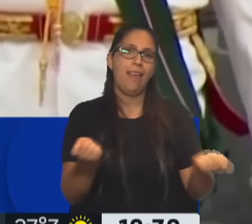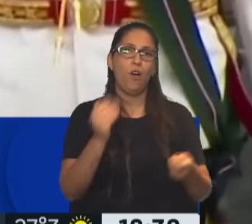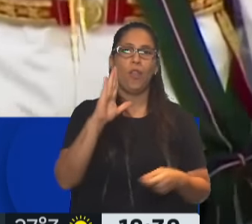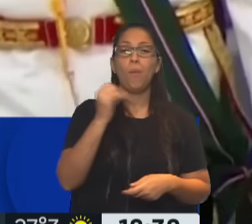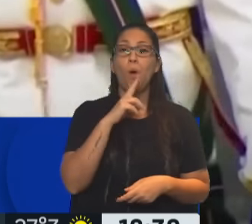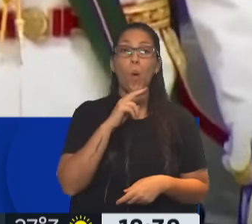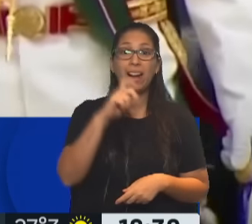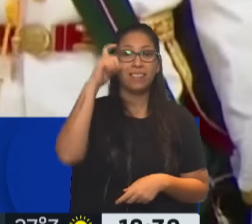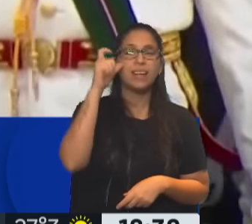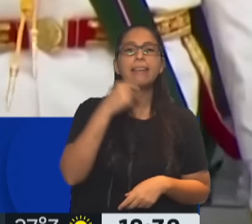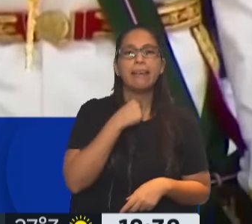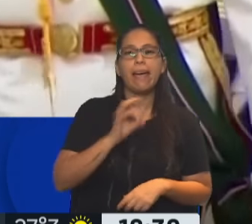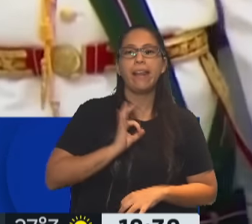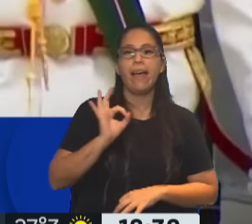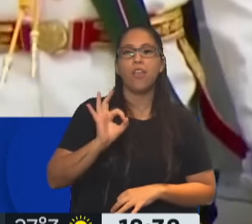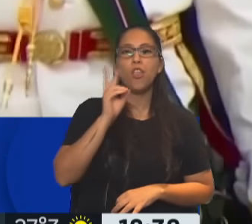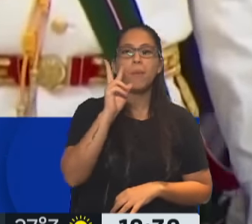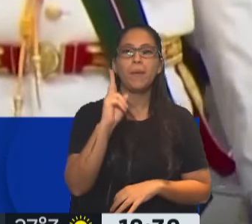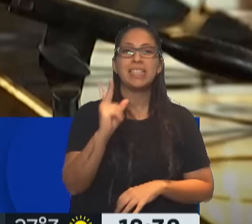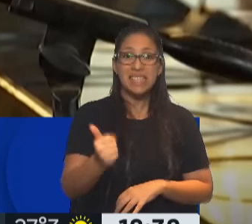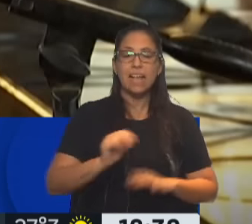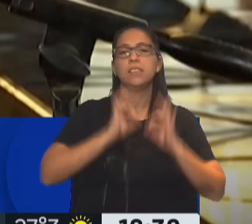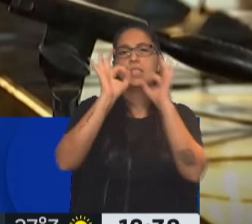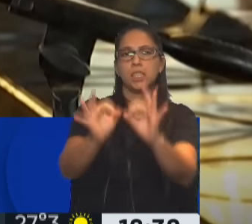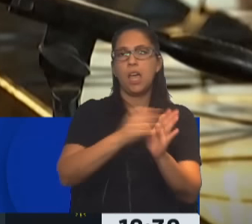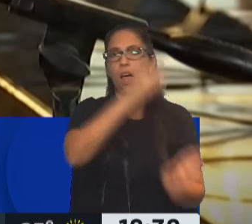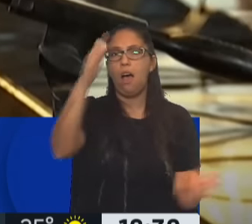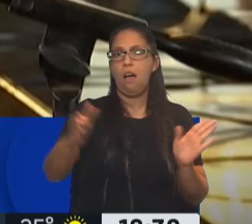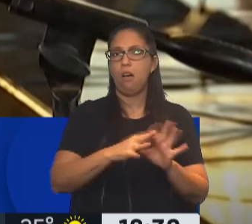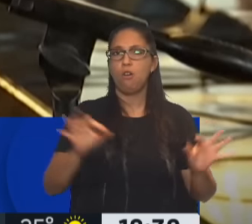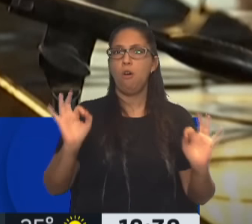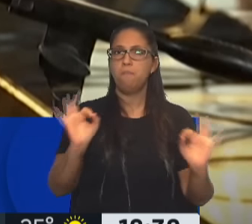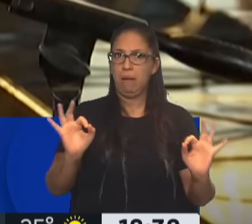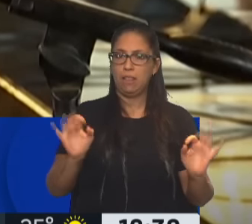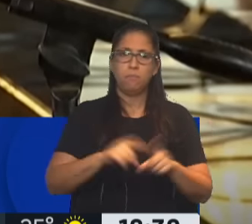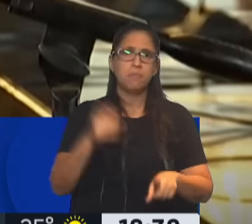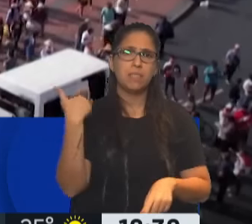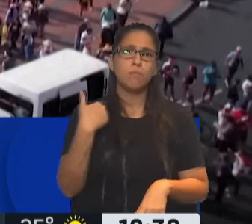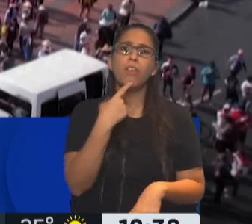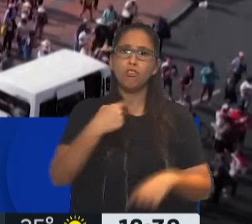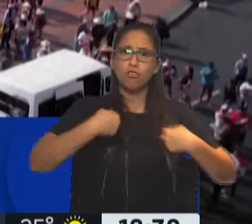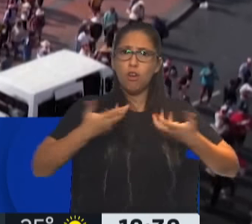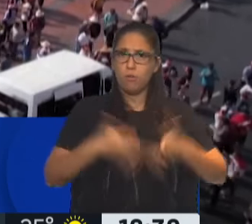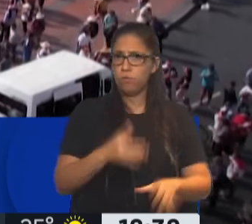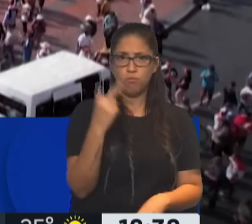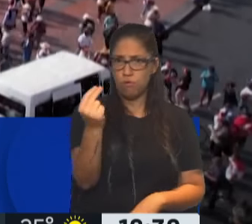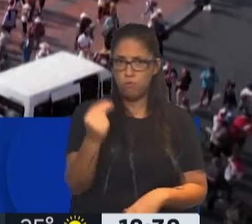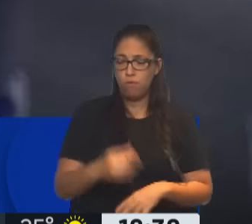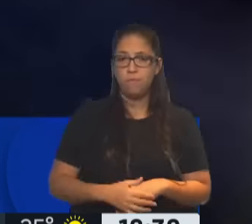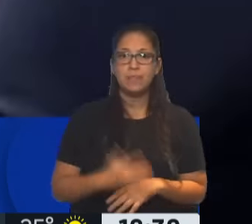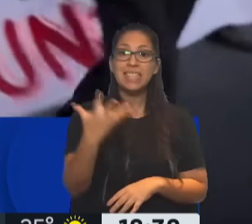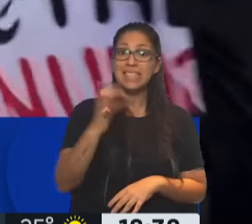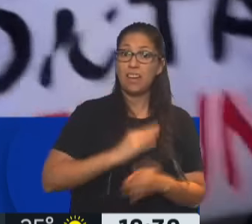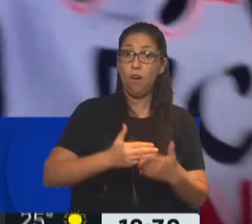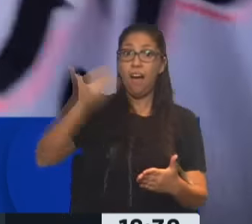planea llegar a 2026, tal como lo expresó la presidenta en sus discursos, descartando su renuncia. En los últimos 5 años,